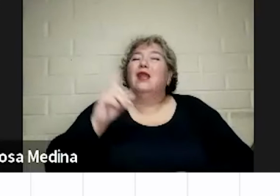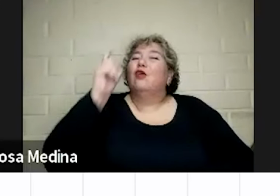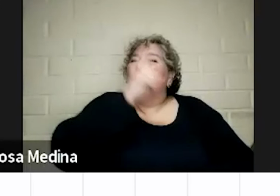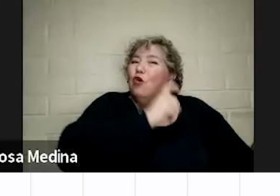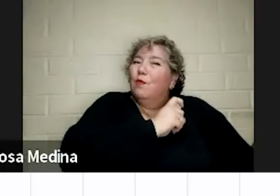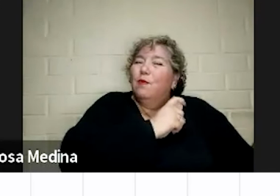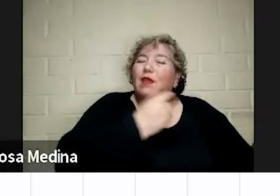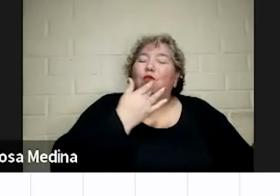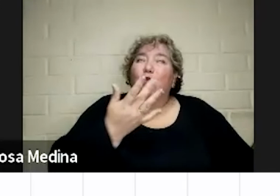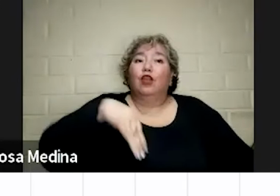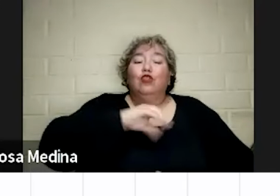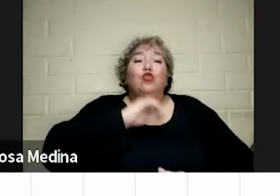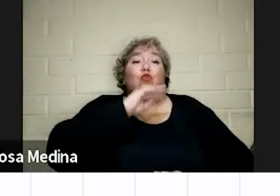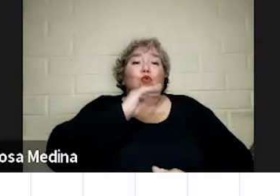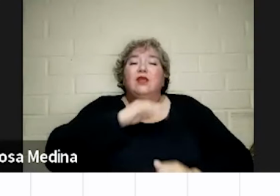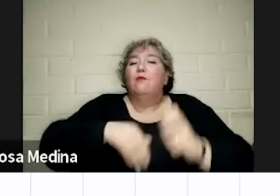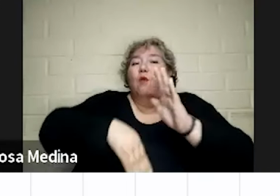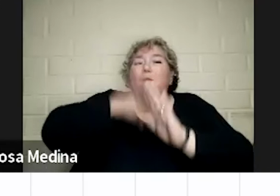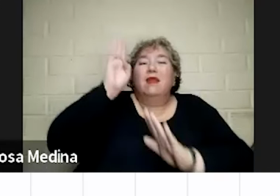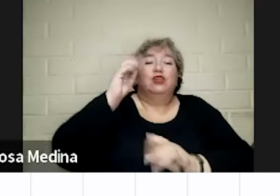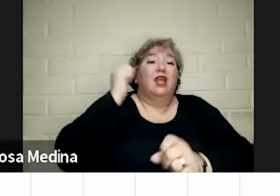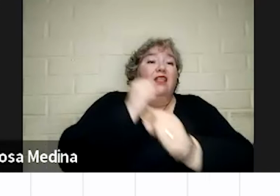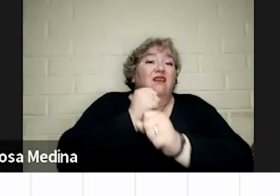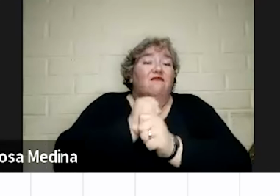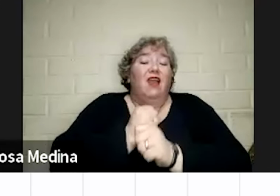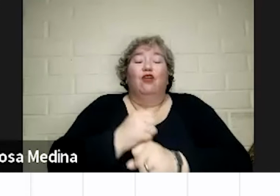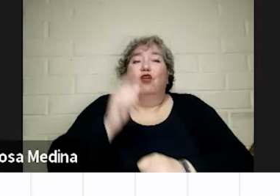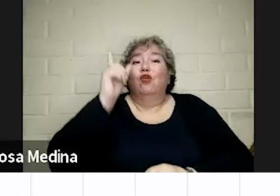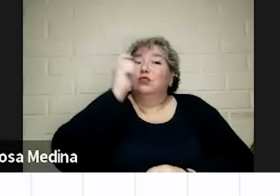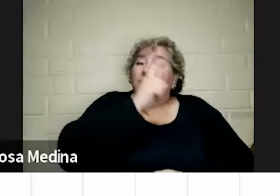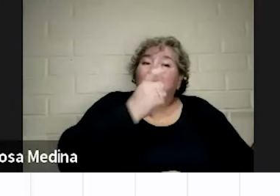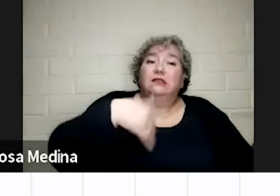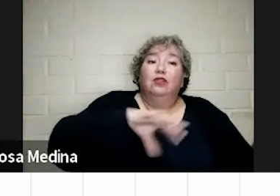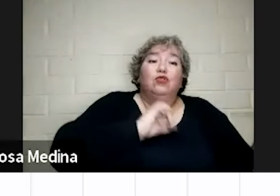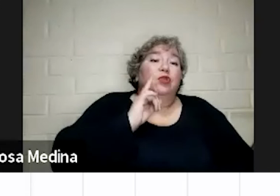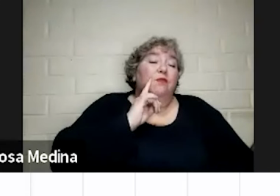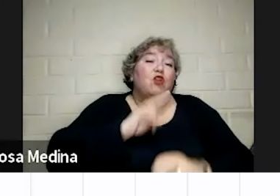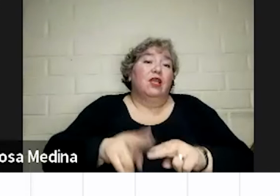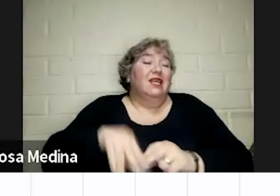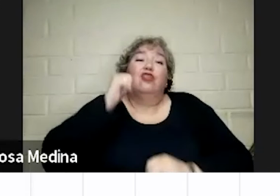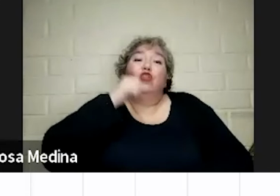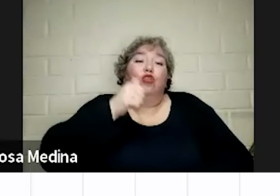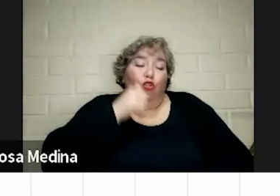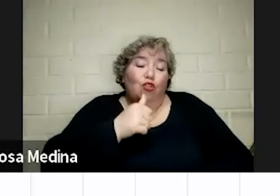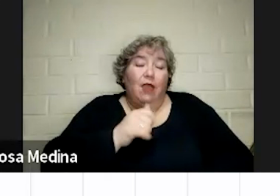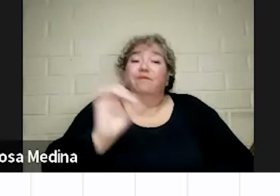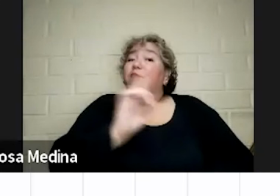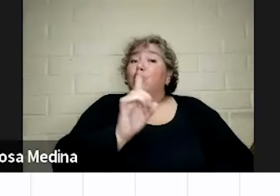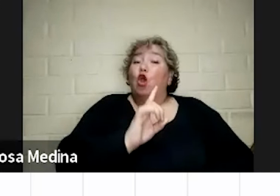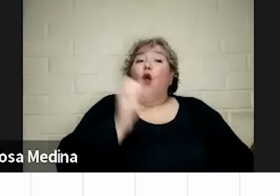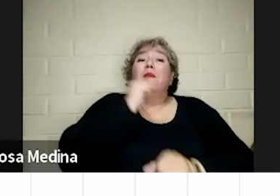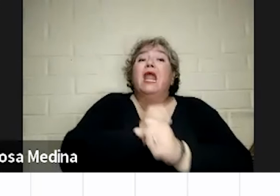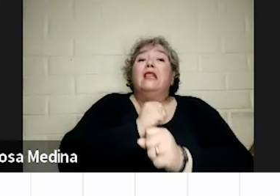Nosotros en la mayoría de las tareas complicadas o complejas que tenemos que hacer durante nuestra vida cotidiana. No para las tareas que uno